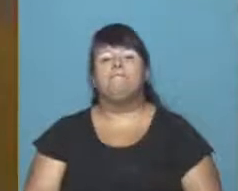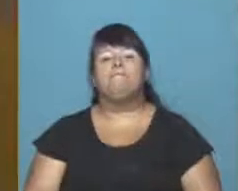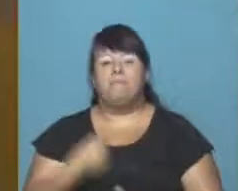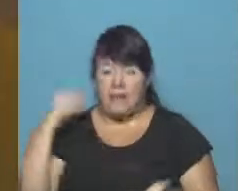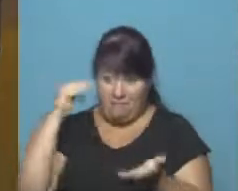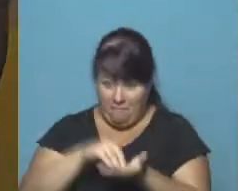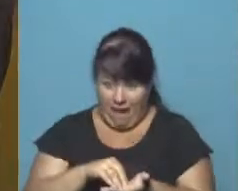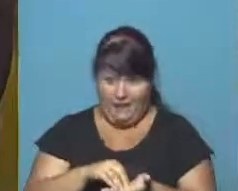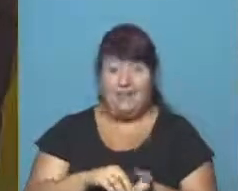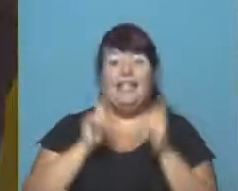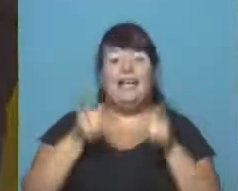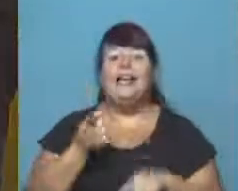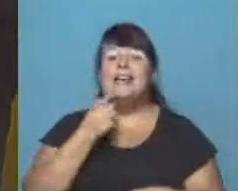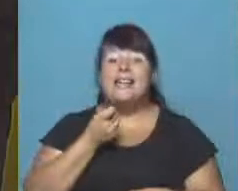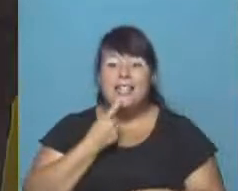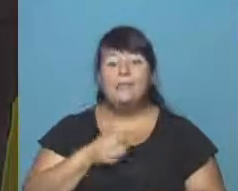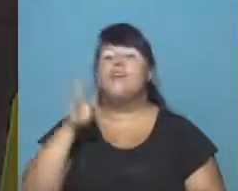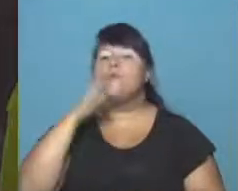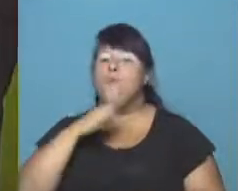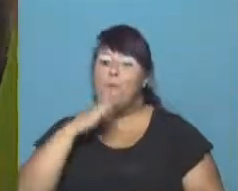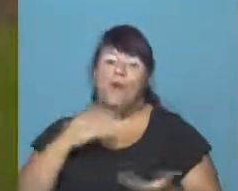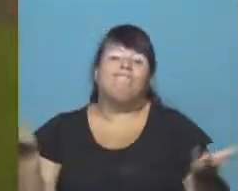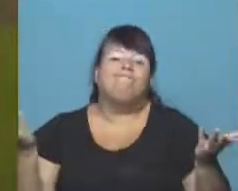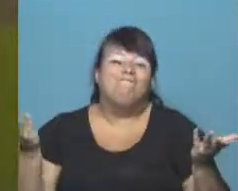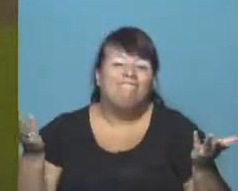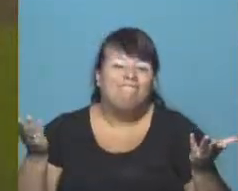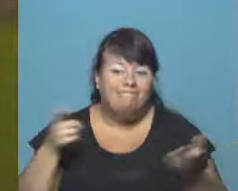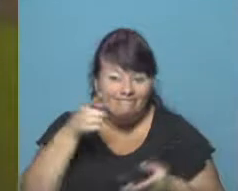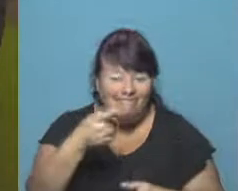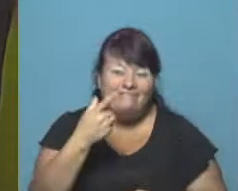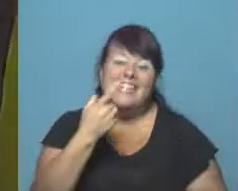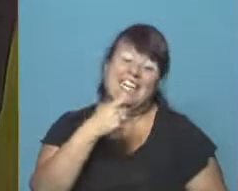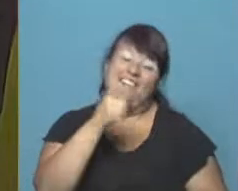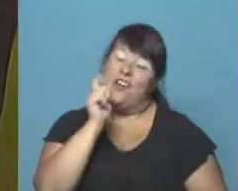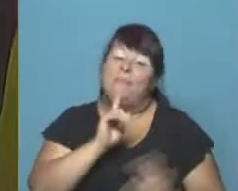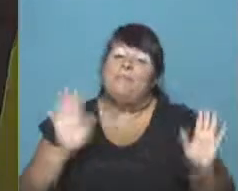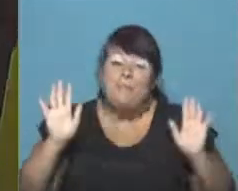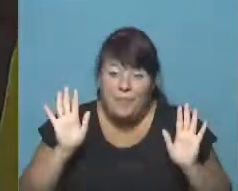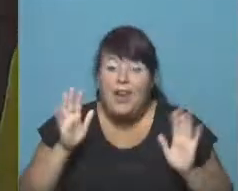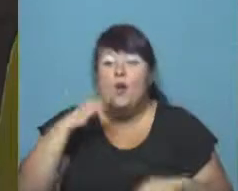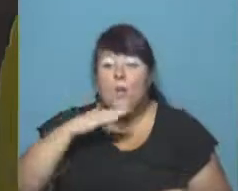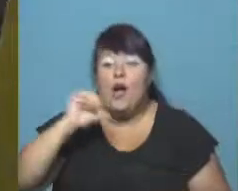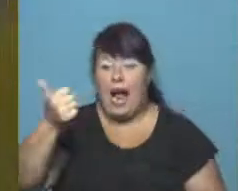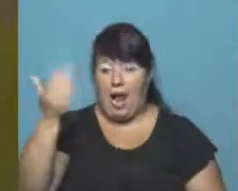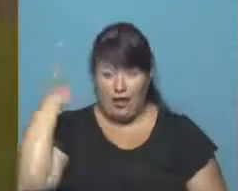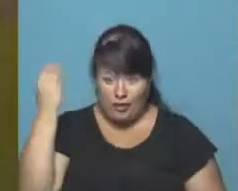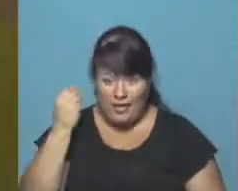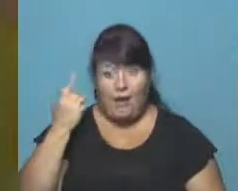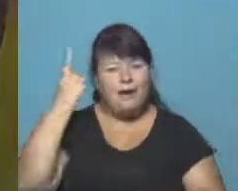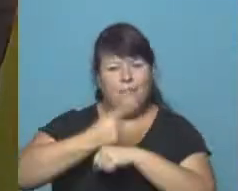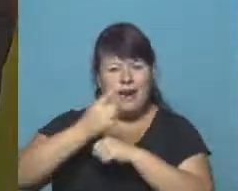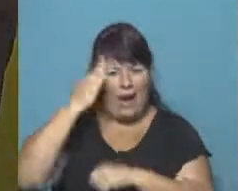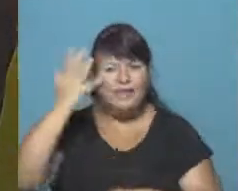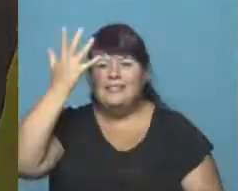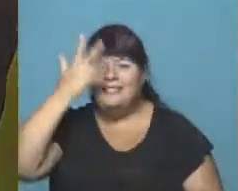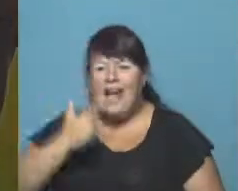Y le agrego más, Alejandro. Además de River, Boca, si no es buena noticia para usted fundamentalmente, Boca ganó el sábado y manda. San Lorenzo,